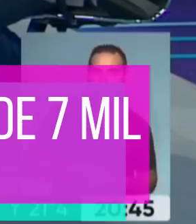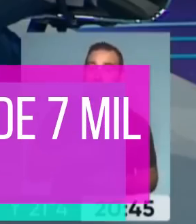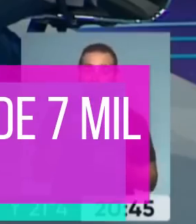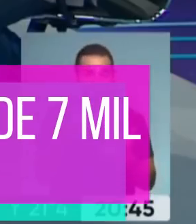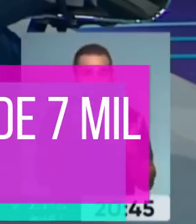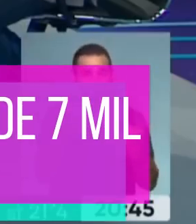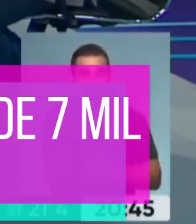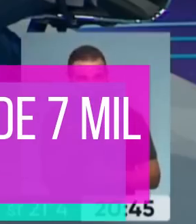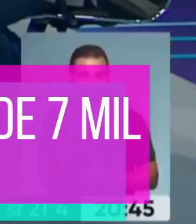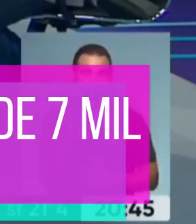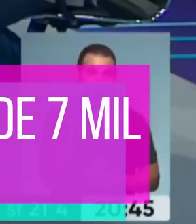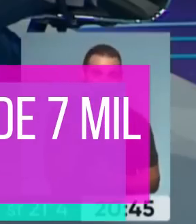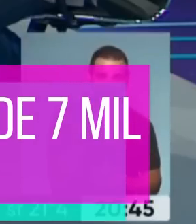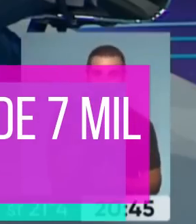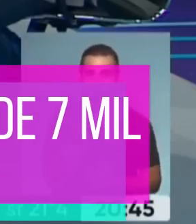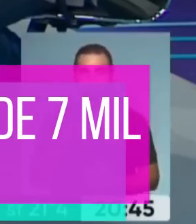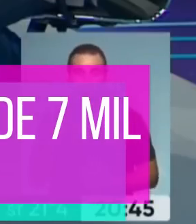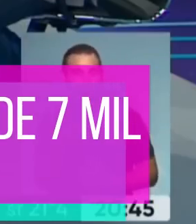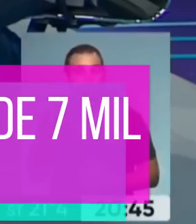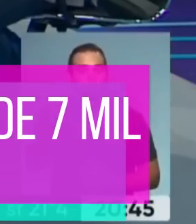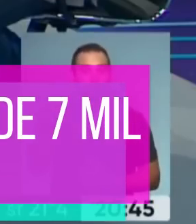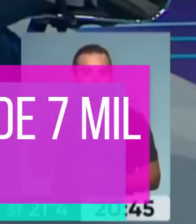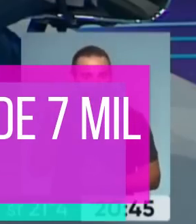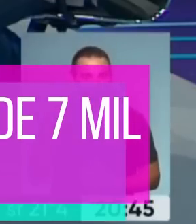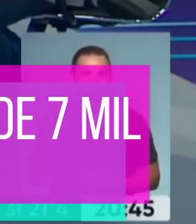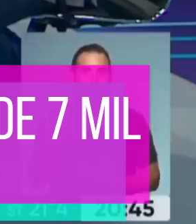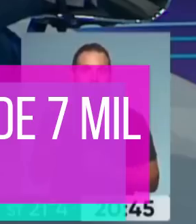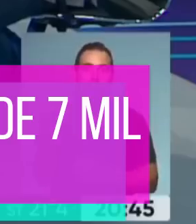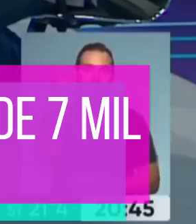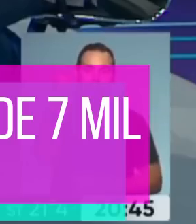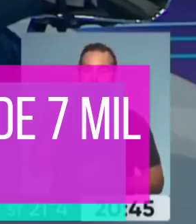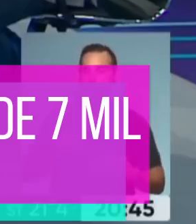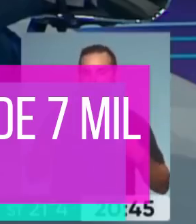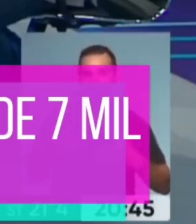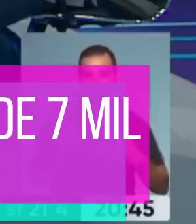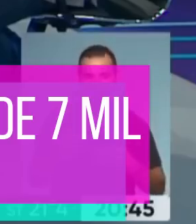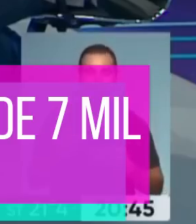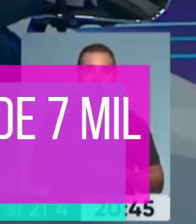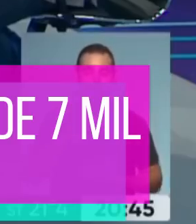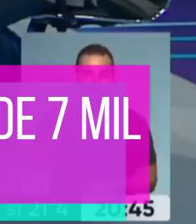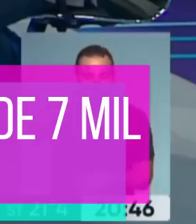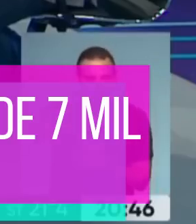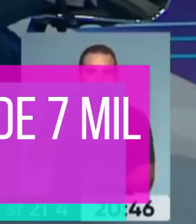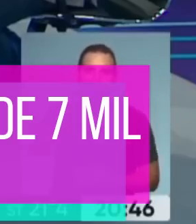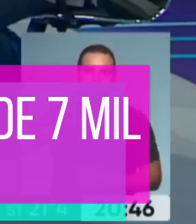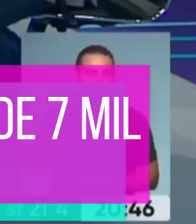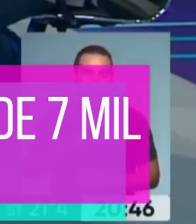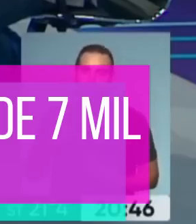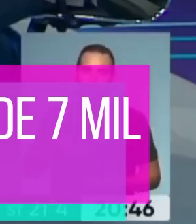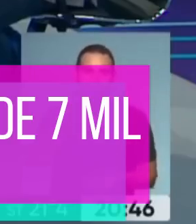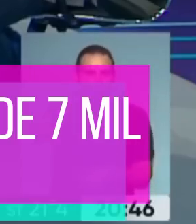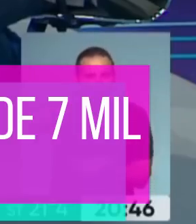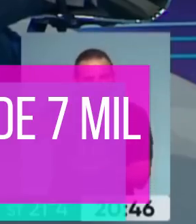Economía junto con el titular de ANSES se adicionará al haber mensual y que irá decreciendo hasta los 4.000 pesos según